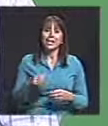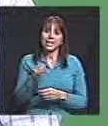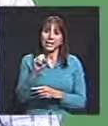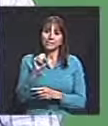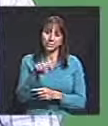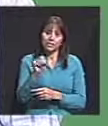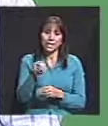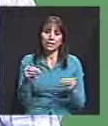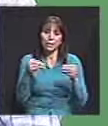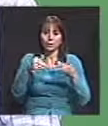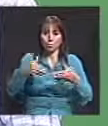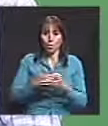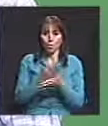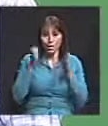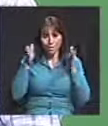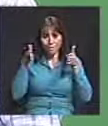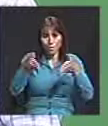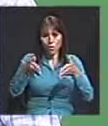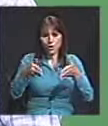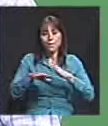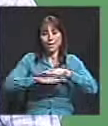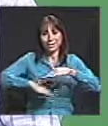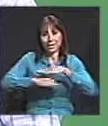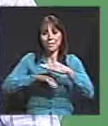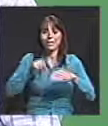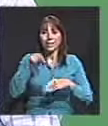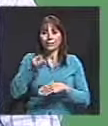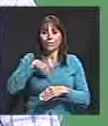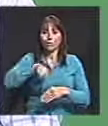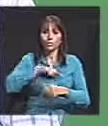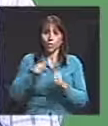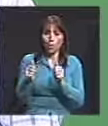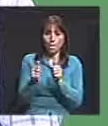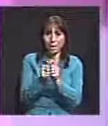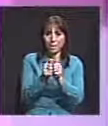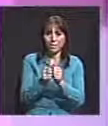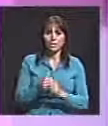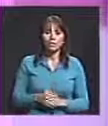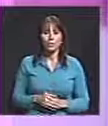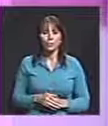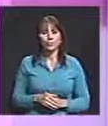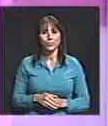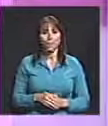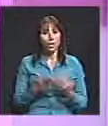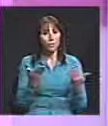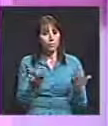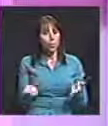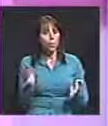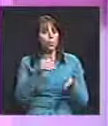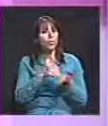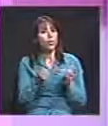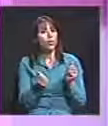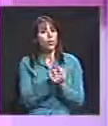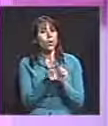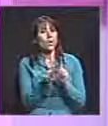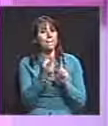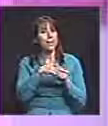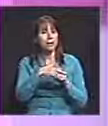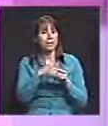nuevo, ¿verdad?, el enfoque. Y pues básicamente ese fue nuestro acompañamiento. Y volviendo a la implementación de lo que fue este